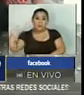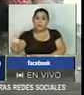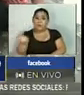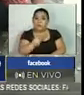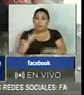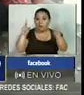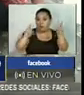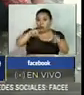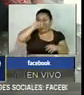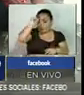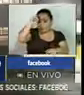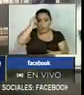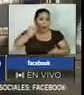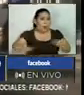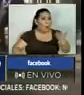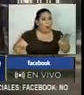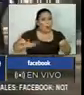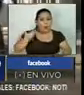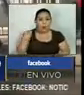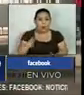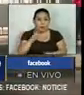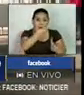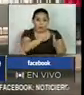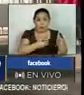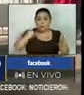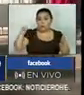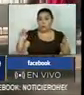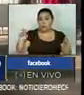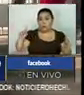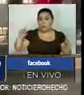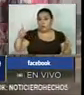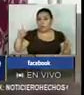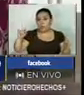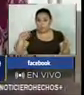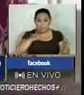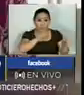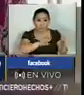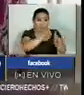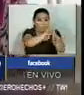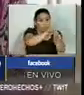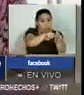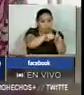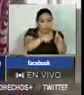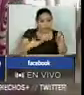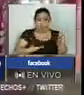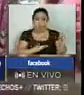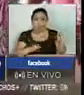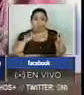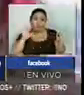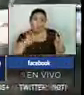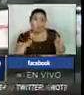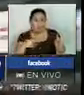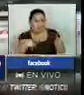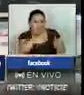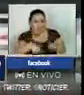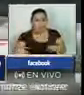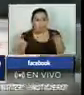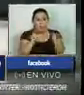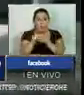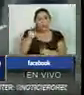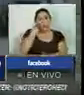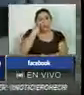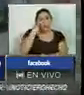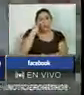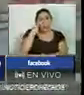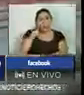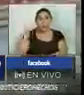en la economía informal Judit Andeka viuda con 5 hijos una de las cerca de 800.000 personas que viven